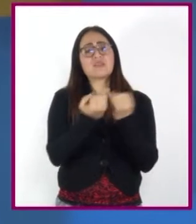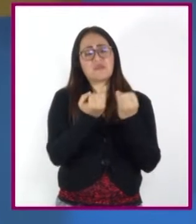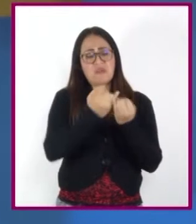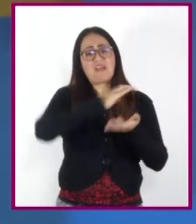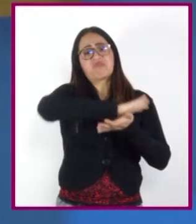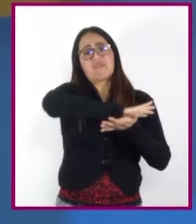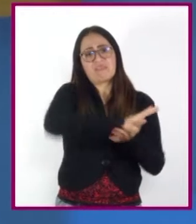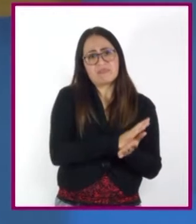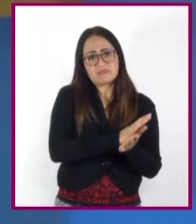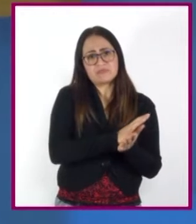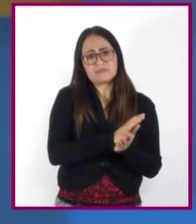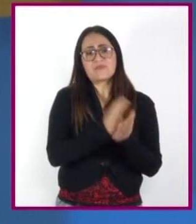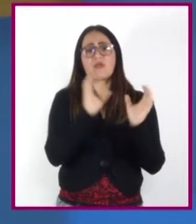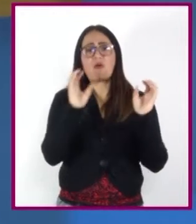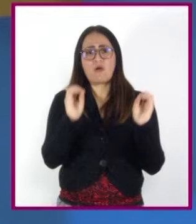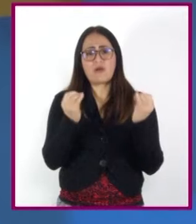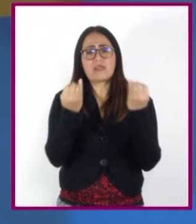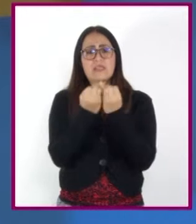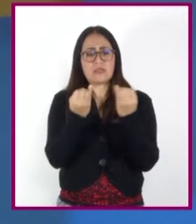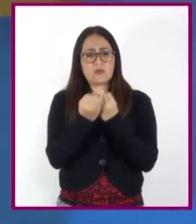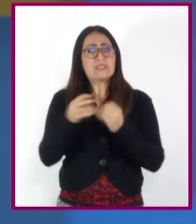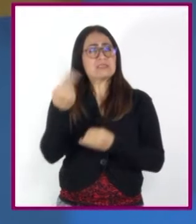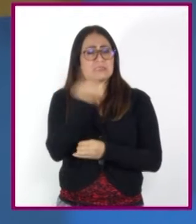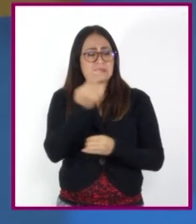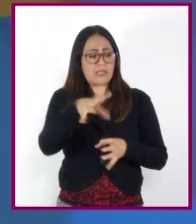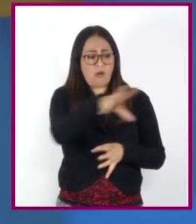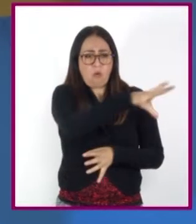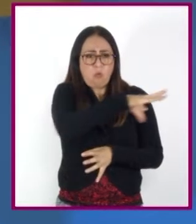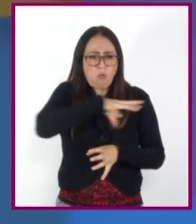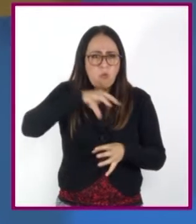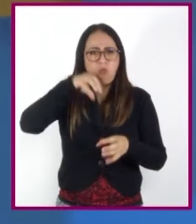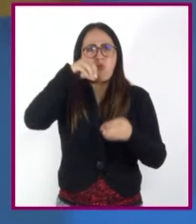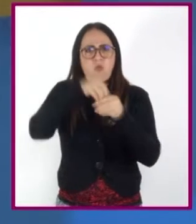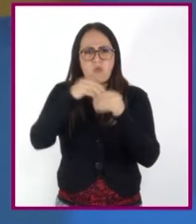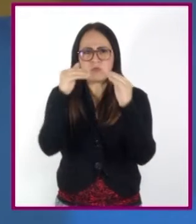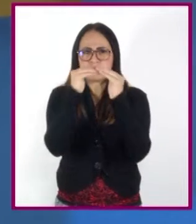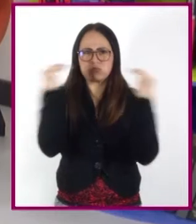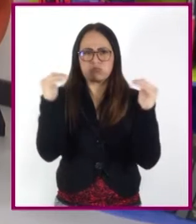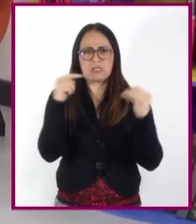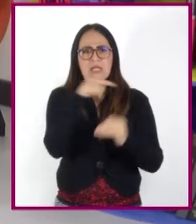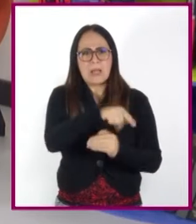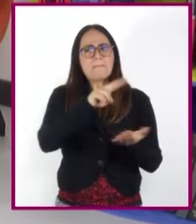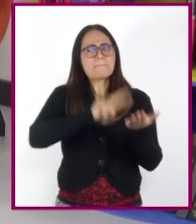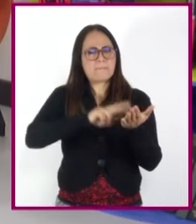se requiere de acciones sociales de inclusión que garanticen su dignidad.